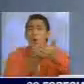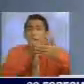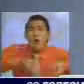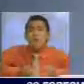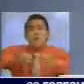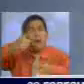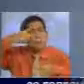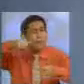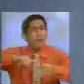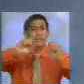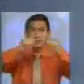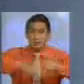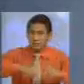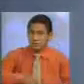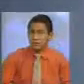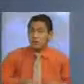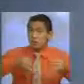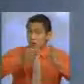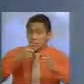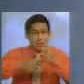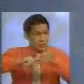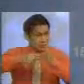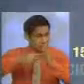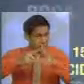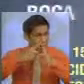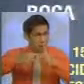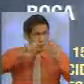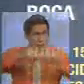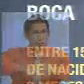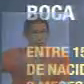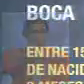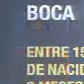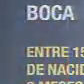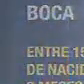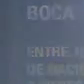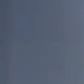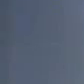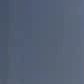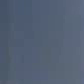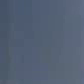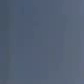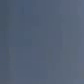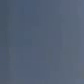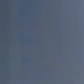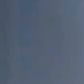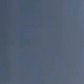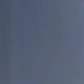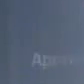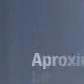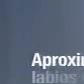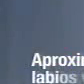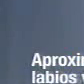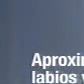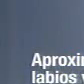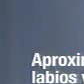por sus siglas en inglés, una técnica que consiste en colocar una prótesis en la boca a manera de placa dental entre los 15 días